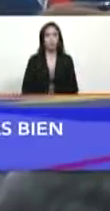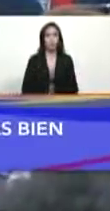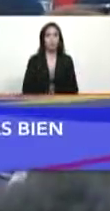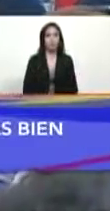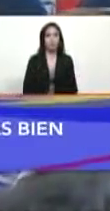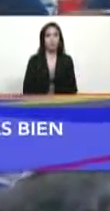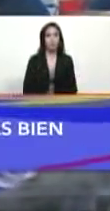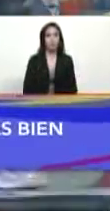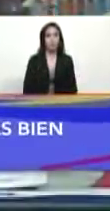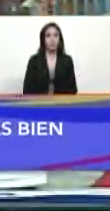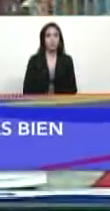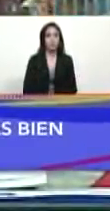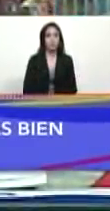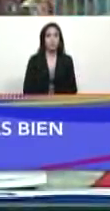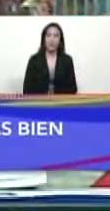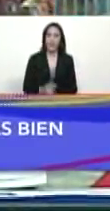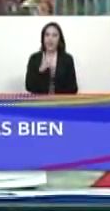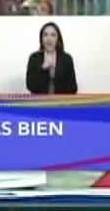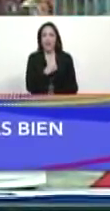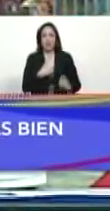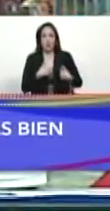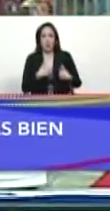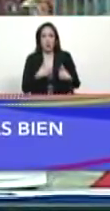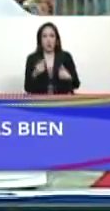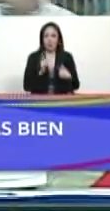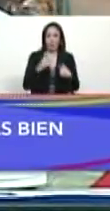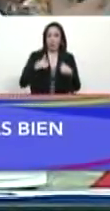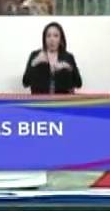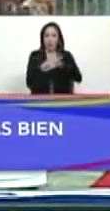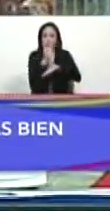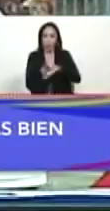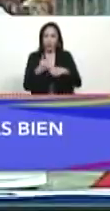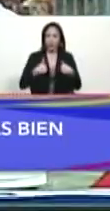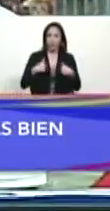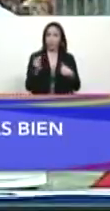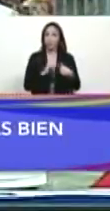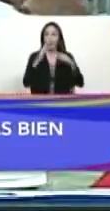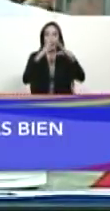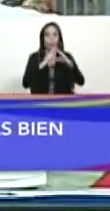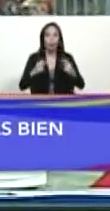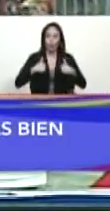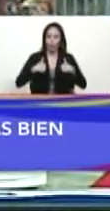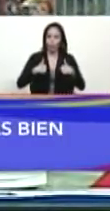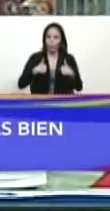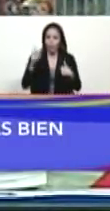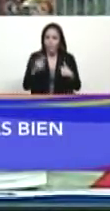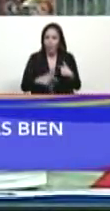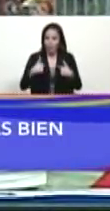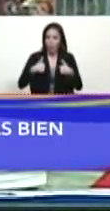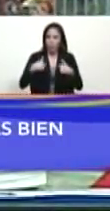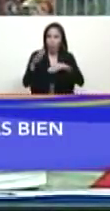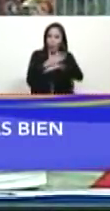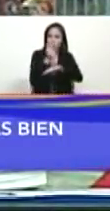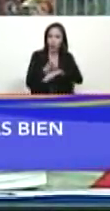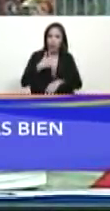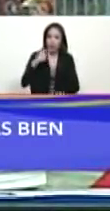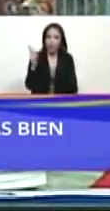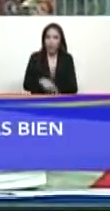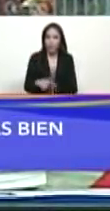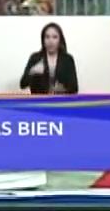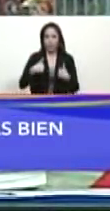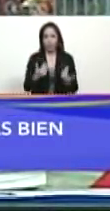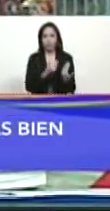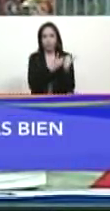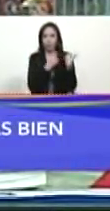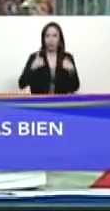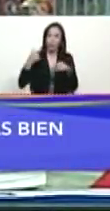Y que nadie piense, no, eso no es conmigo. Eso es con todo. Conmigo también. Yo tengo que dar